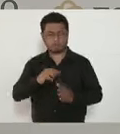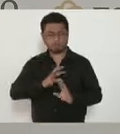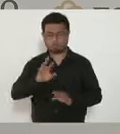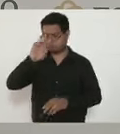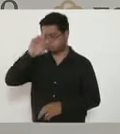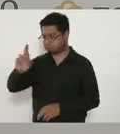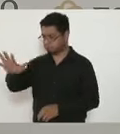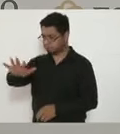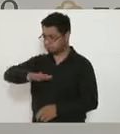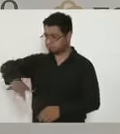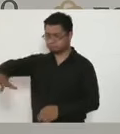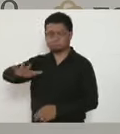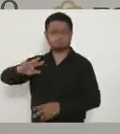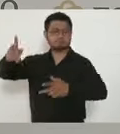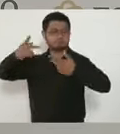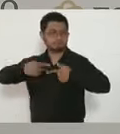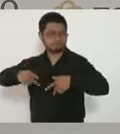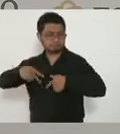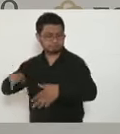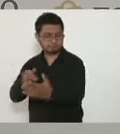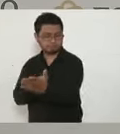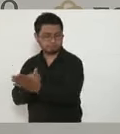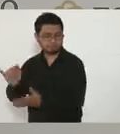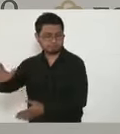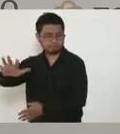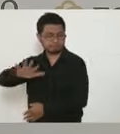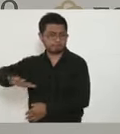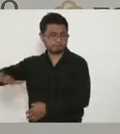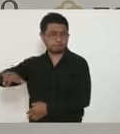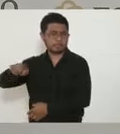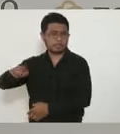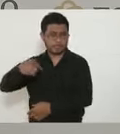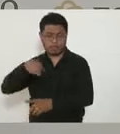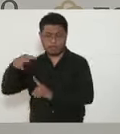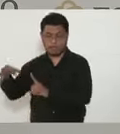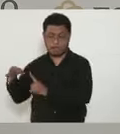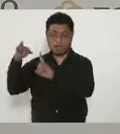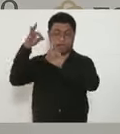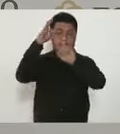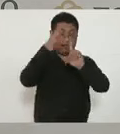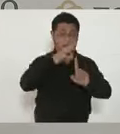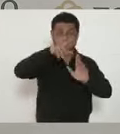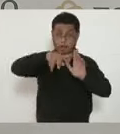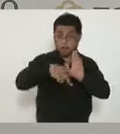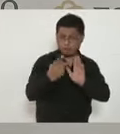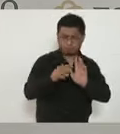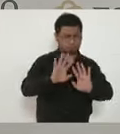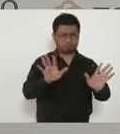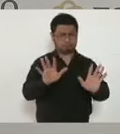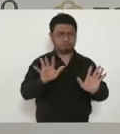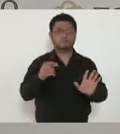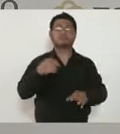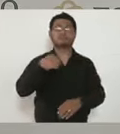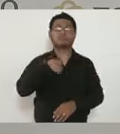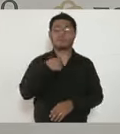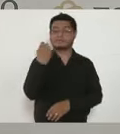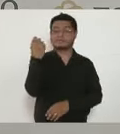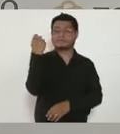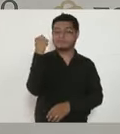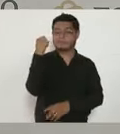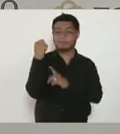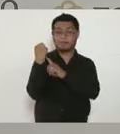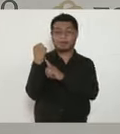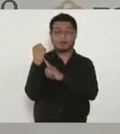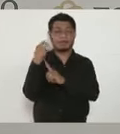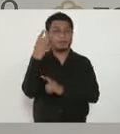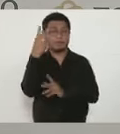y en la no reelección. Tengo nada más hasta septiembre del 24. Y el